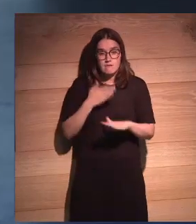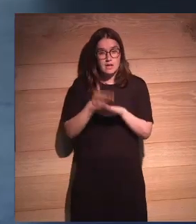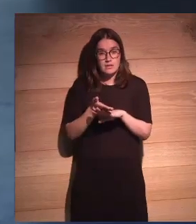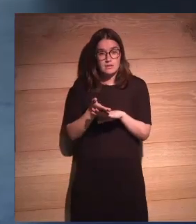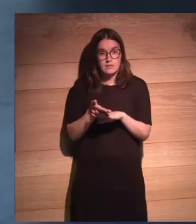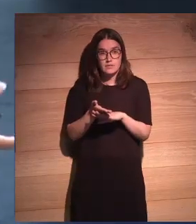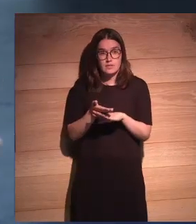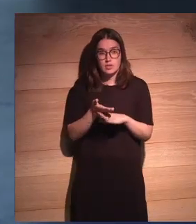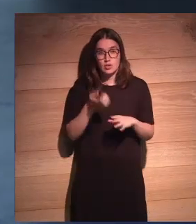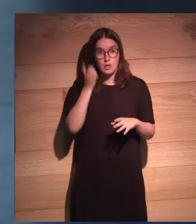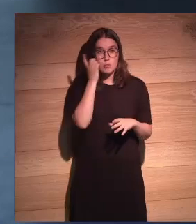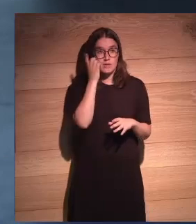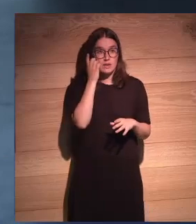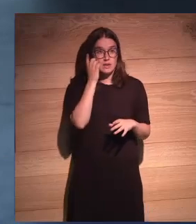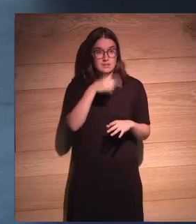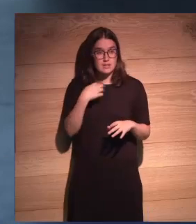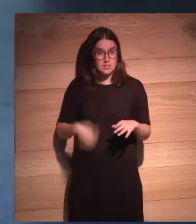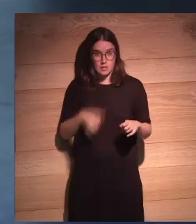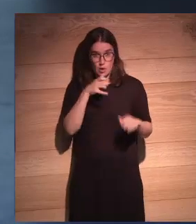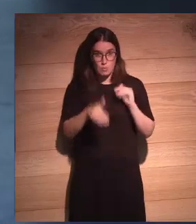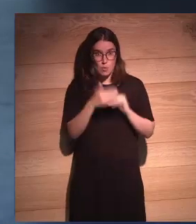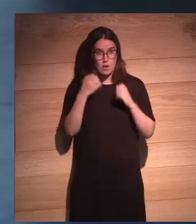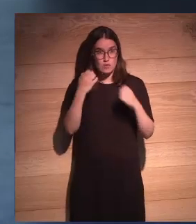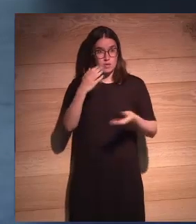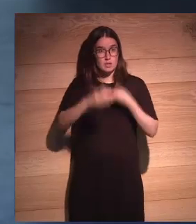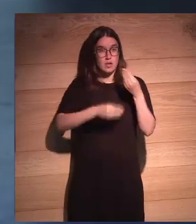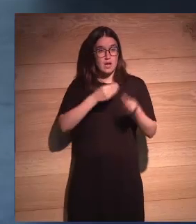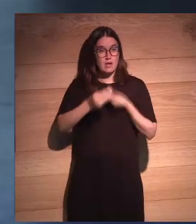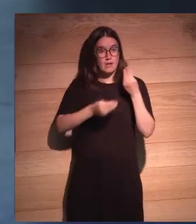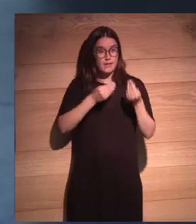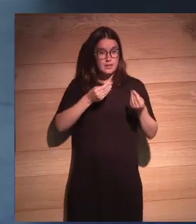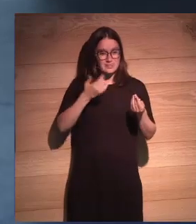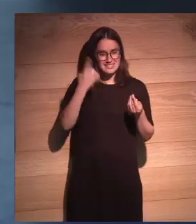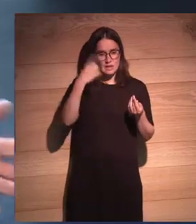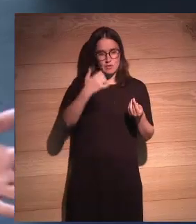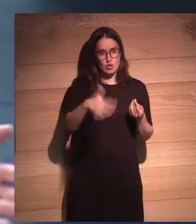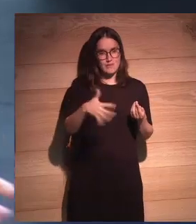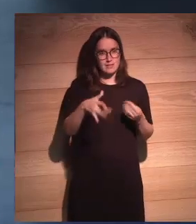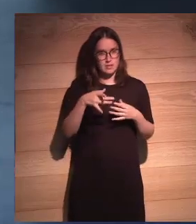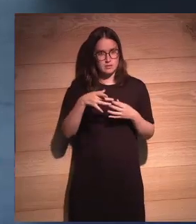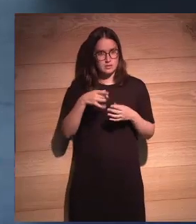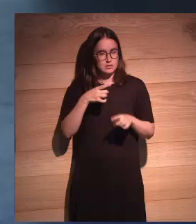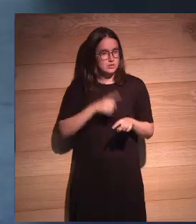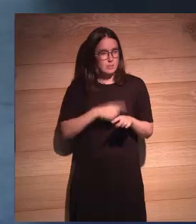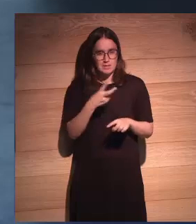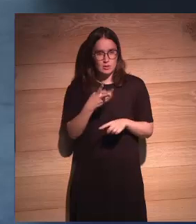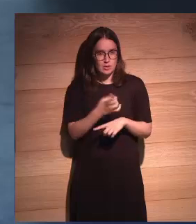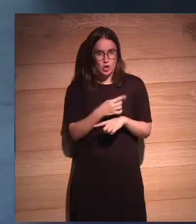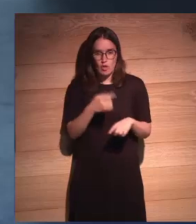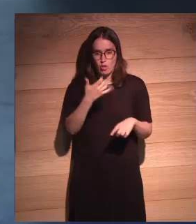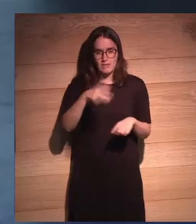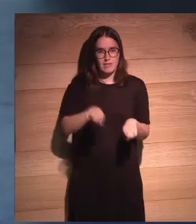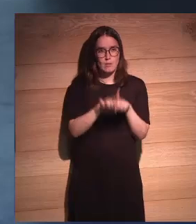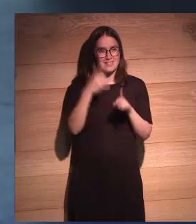allí y a través del móvil chino que hay por ahí tan de moda ahora, le hacen geolocalización para saber dónde está en todo momento, estén donde esté en el